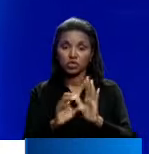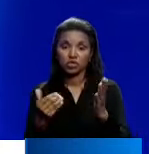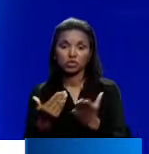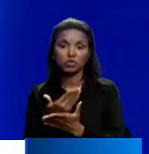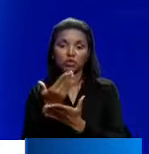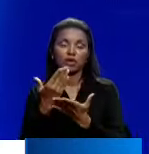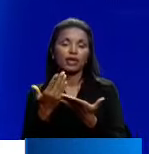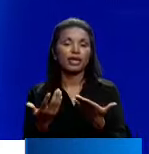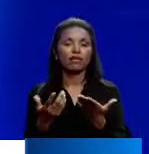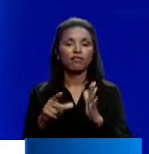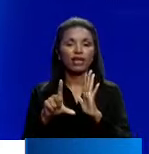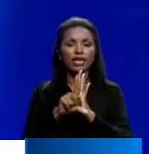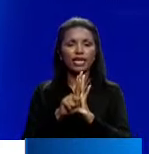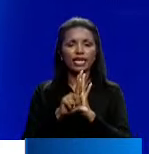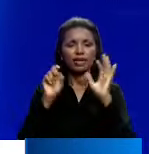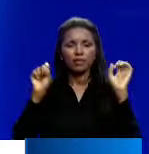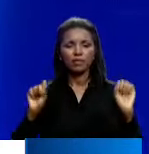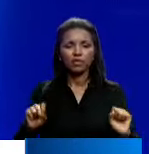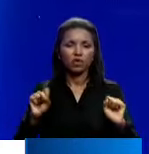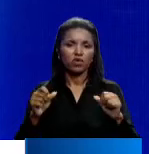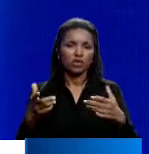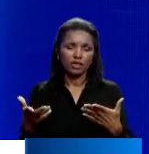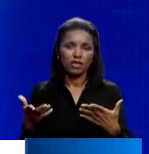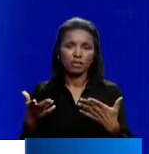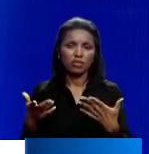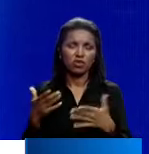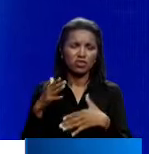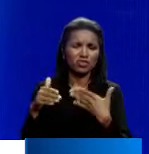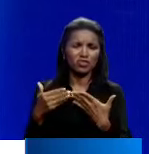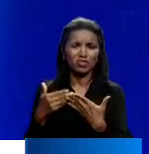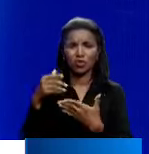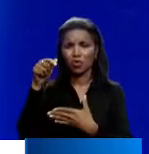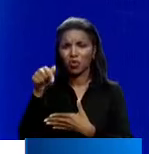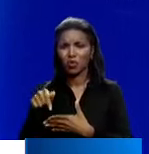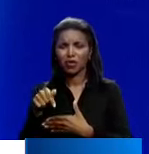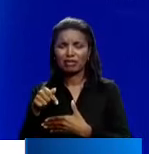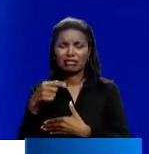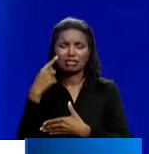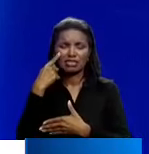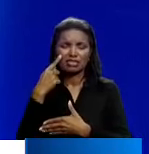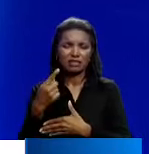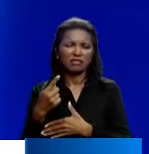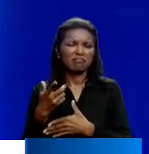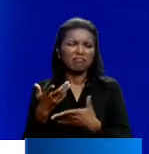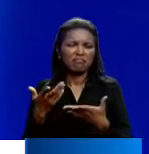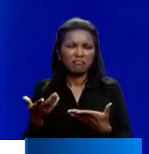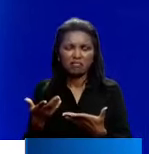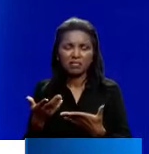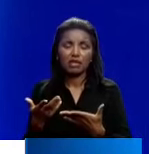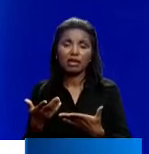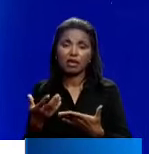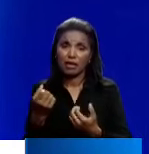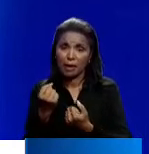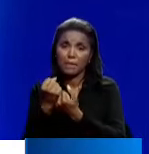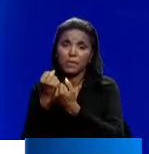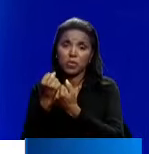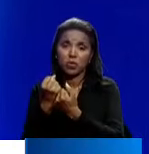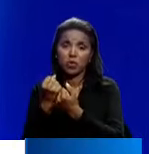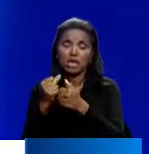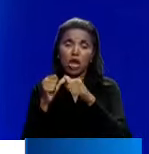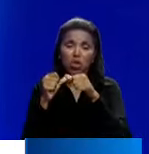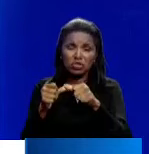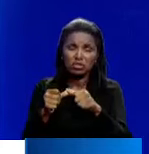que nos dé la certeza de que podemos acabar con un sistema que hoy está blindando la corrupción,